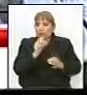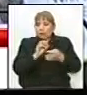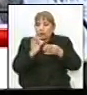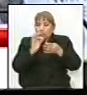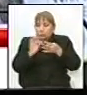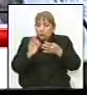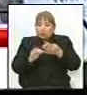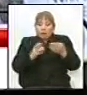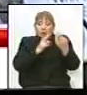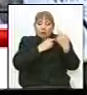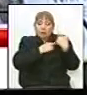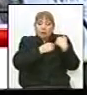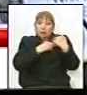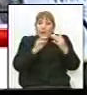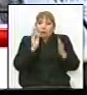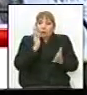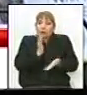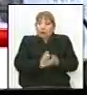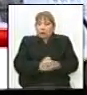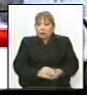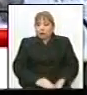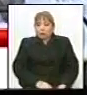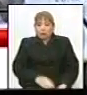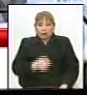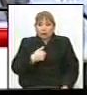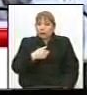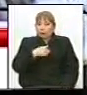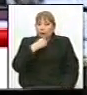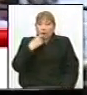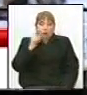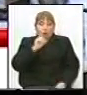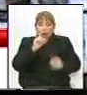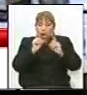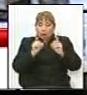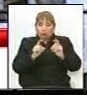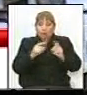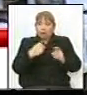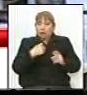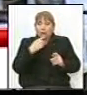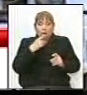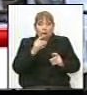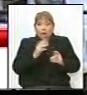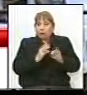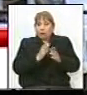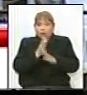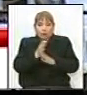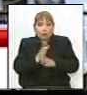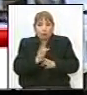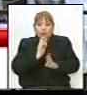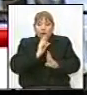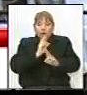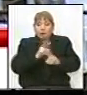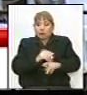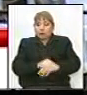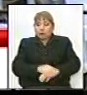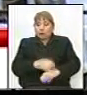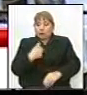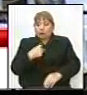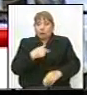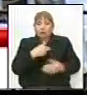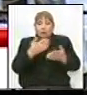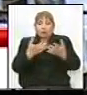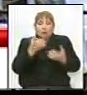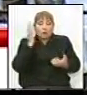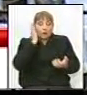si hay una responsabilidad civil o penal. Pero nosotros no le estamos preguntando eso porque él no es la instancia para que nos responda. Lo que nosotros queremos